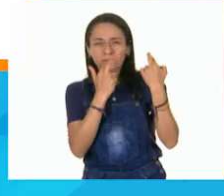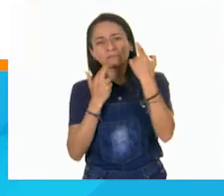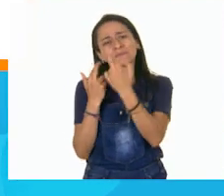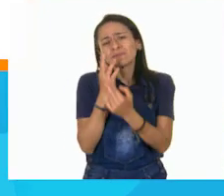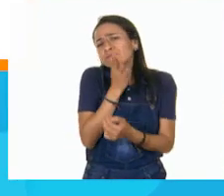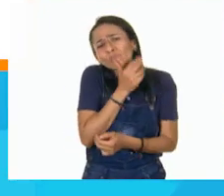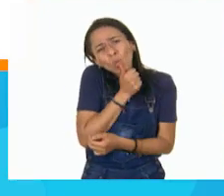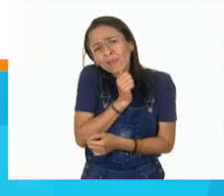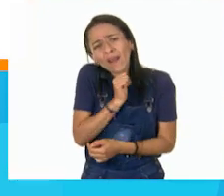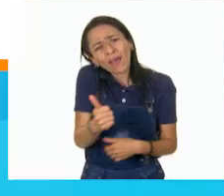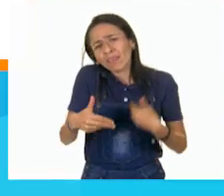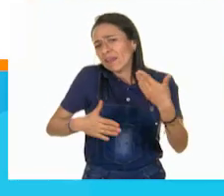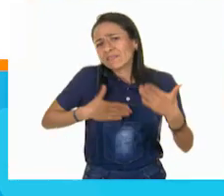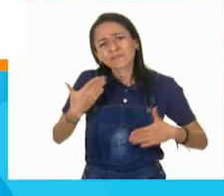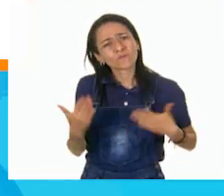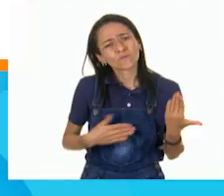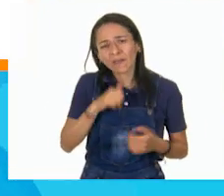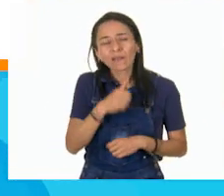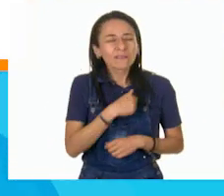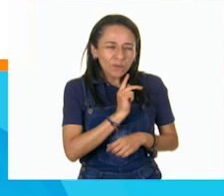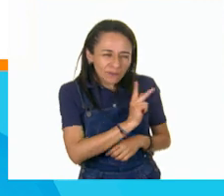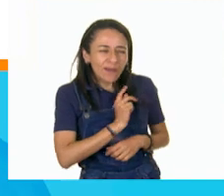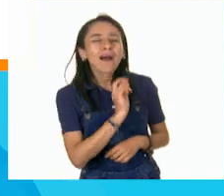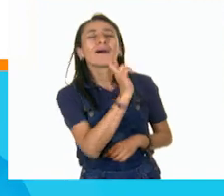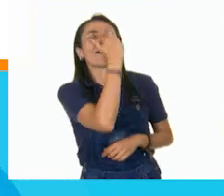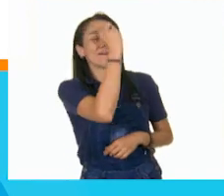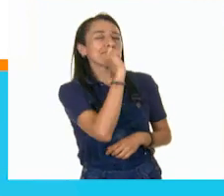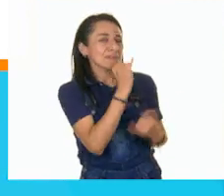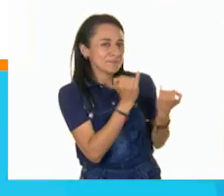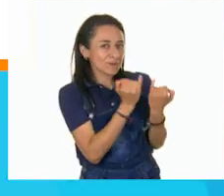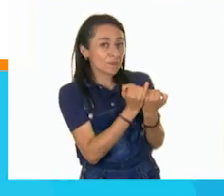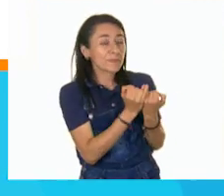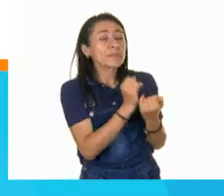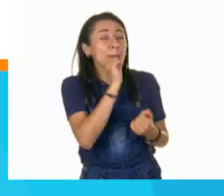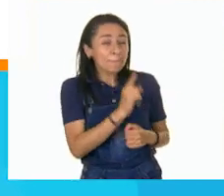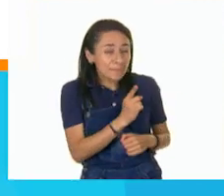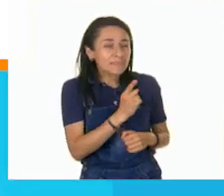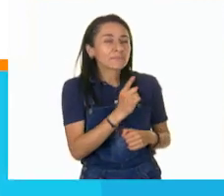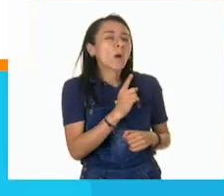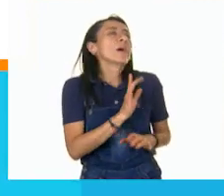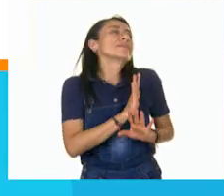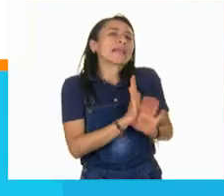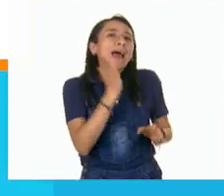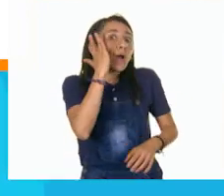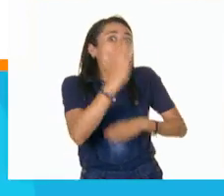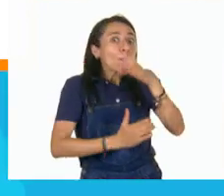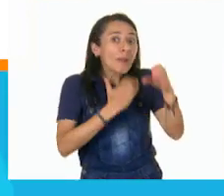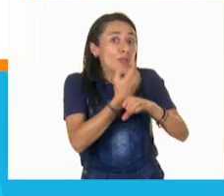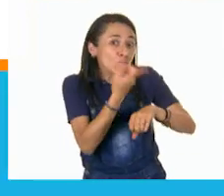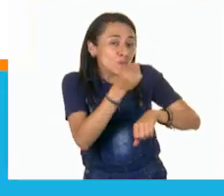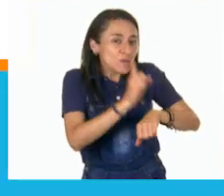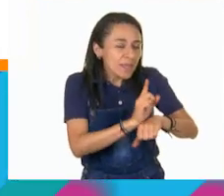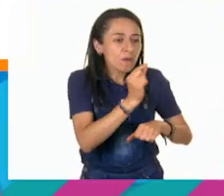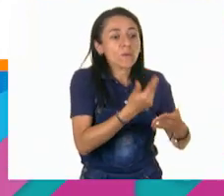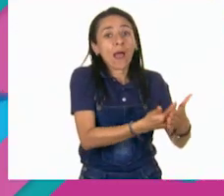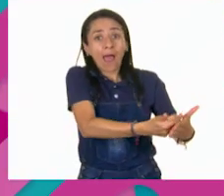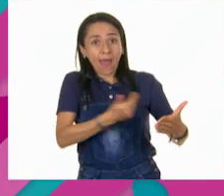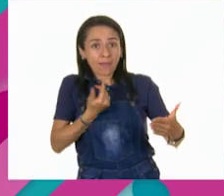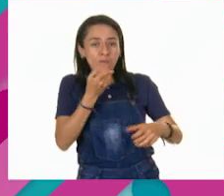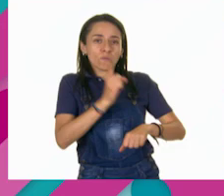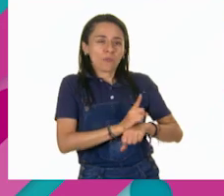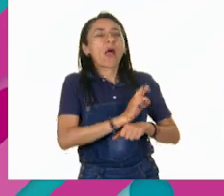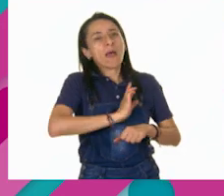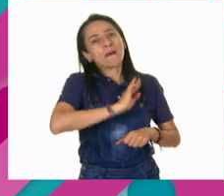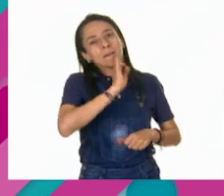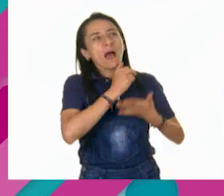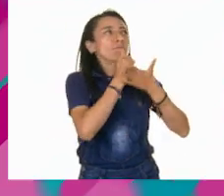pasaba una cosa igual, pero cuando iba a ser mi cumpleaños, un día antes le ayudaba a mi mamá a preparar todo, ya sabes, a limpiar la casa,